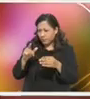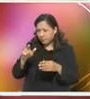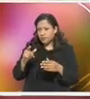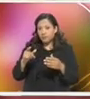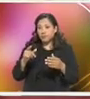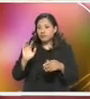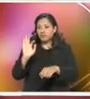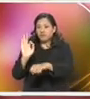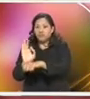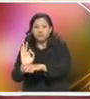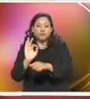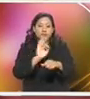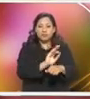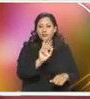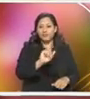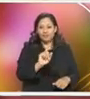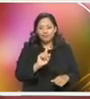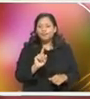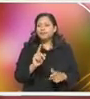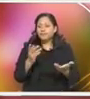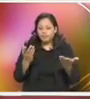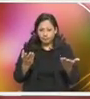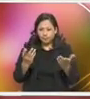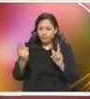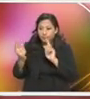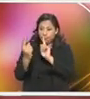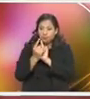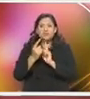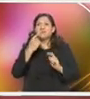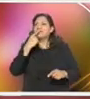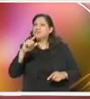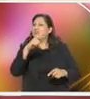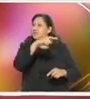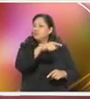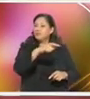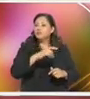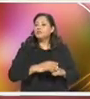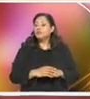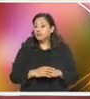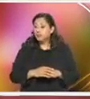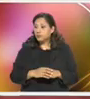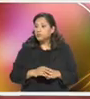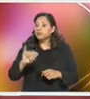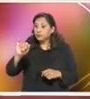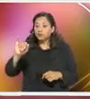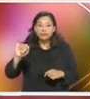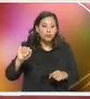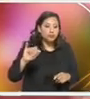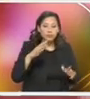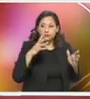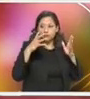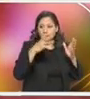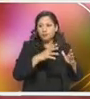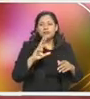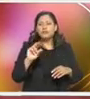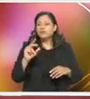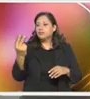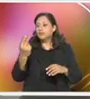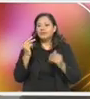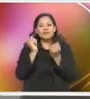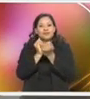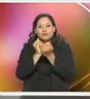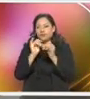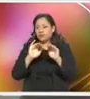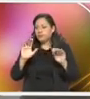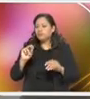y que entiendan de alguna manera que si vienen con nosotros a quejarse de algo, no vamos a ser partícipes de esa pelea, No somos iguales, no podemos... No.